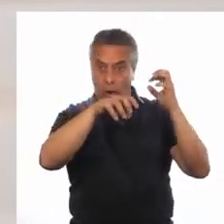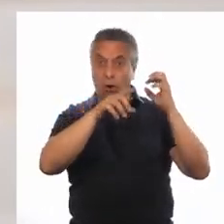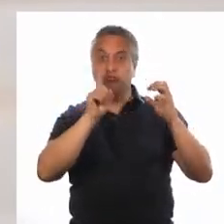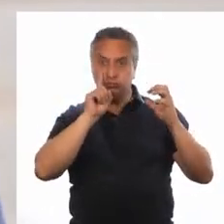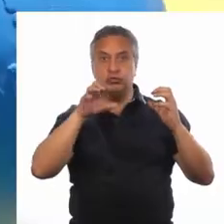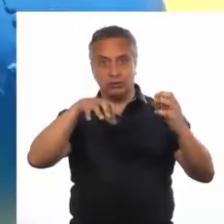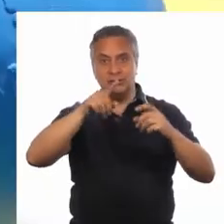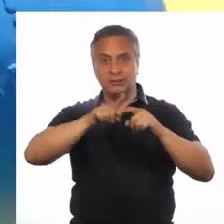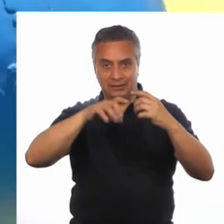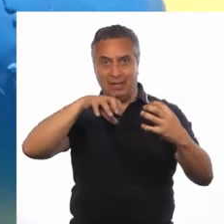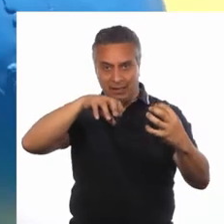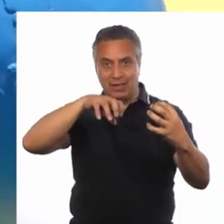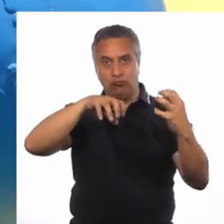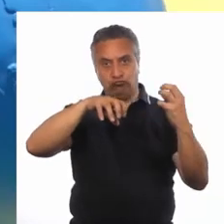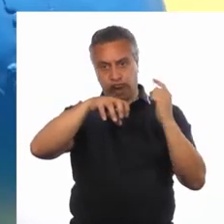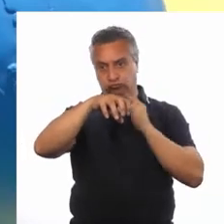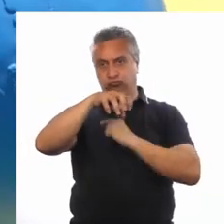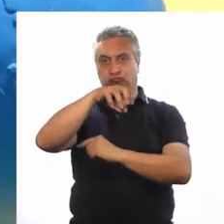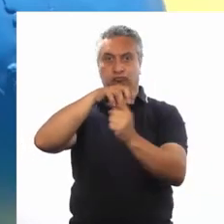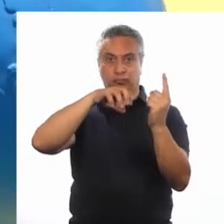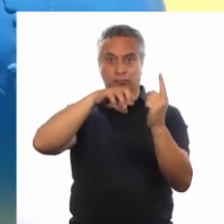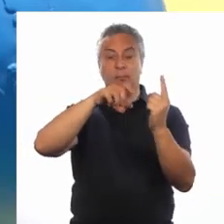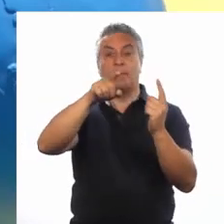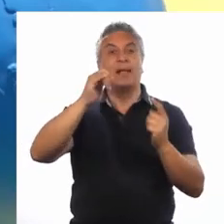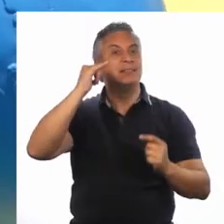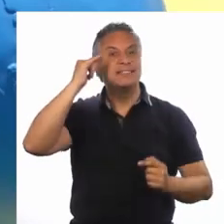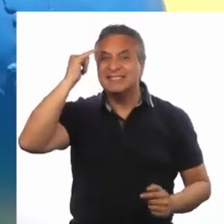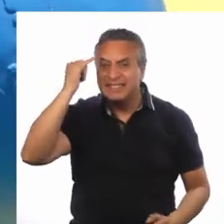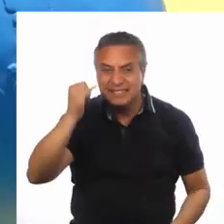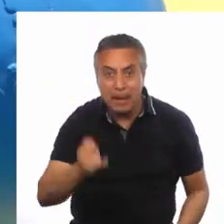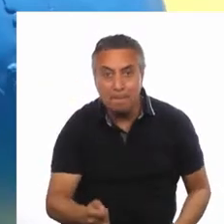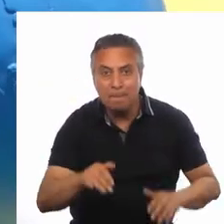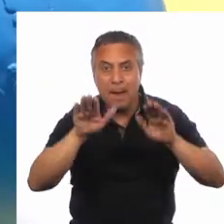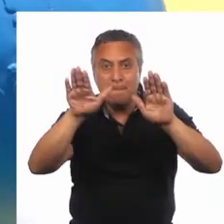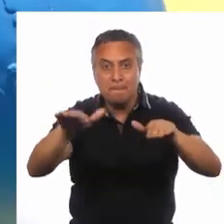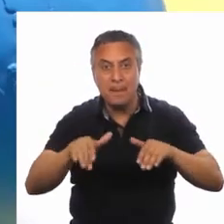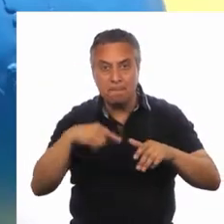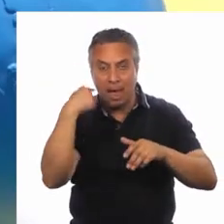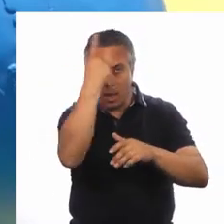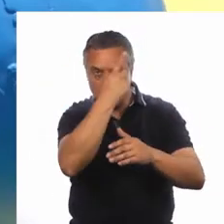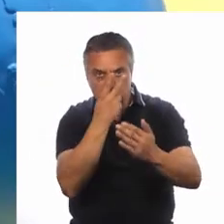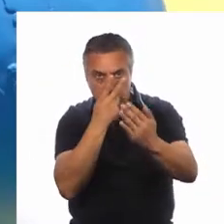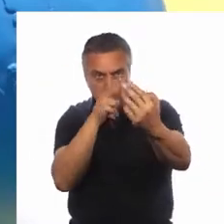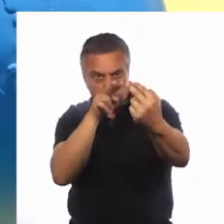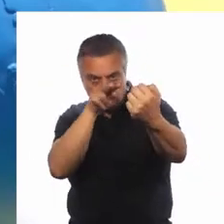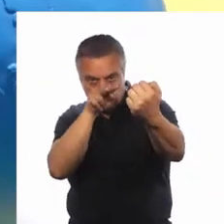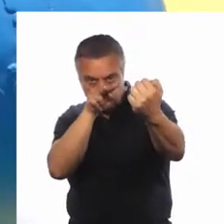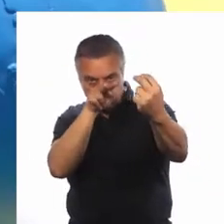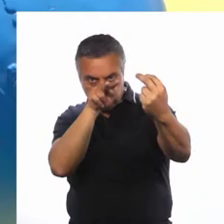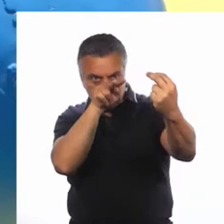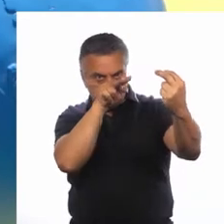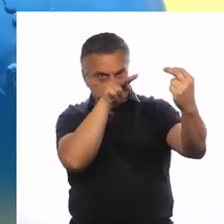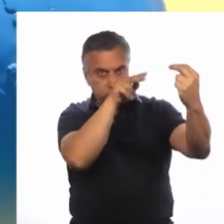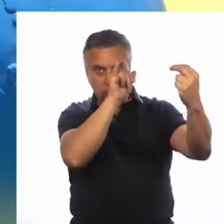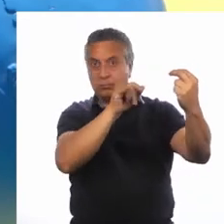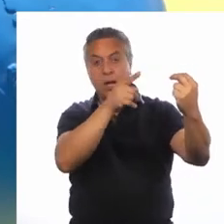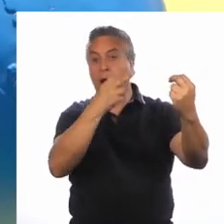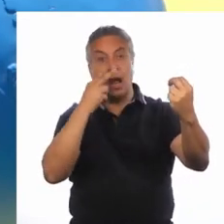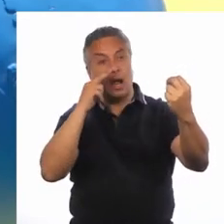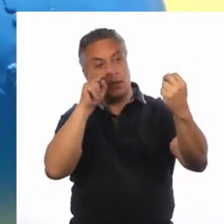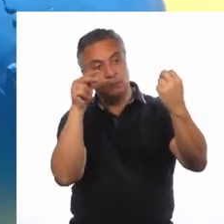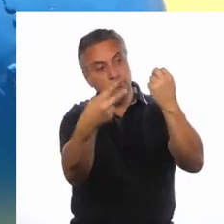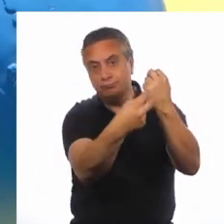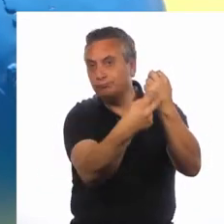importante, siempre nos muestra la misma cara. Esas tres condiciones son las que nosotros podemos obtener tan